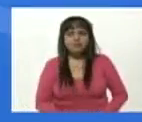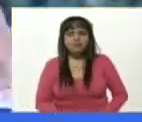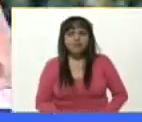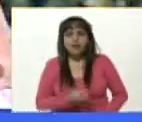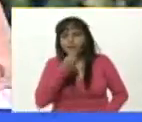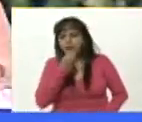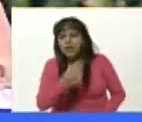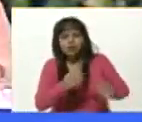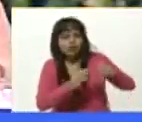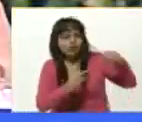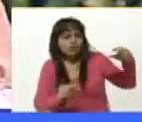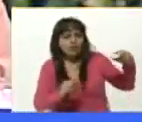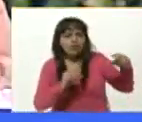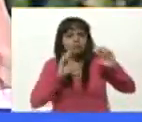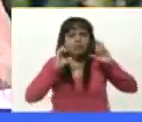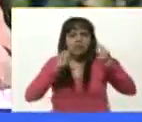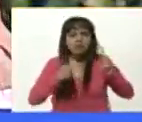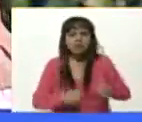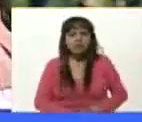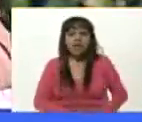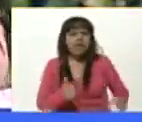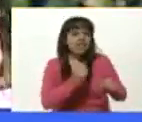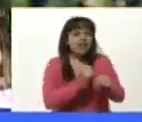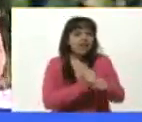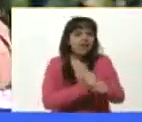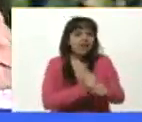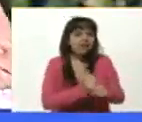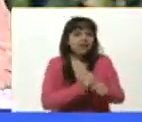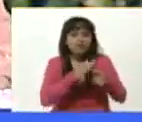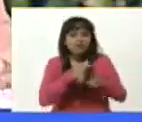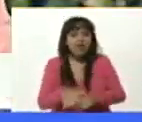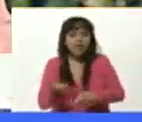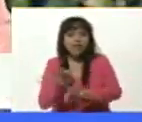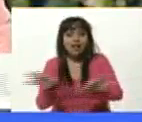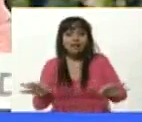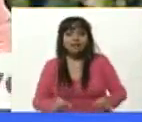belleza, pues. Al trabajo no le gana a nadie. Bueno,